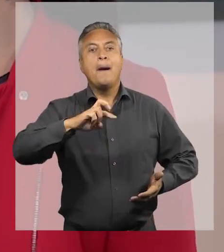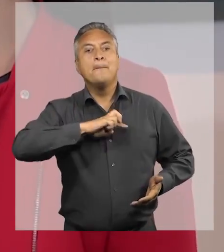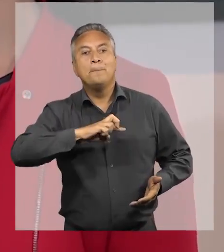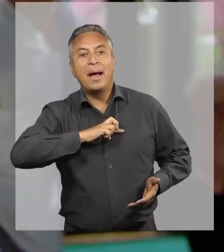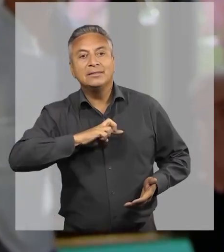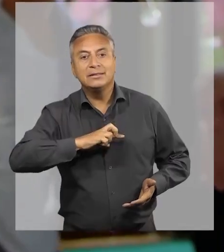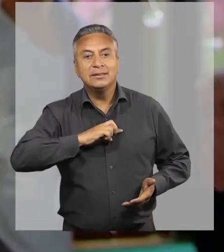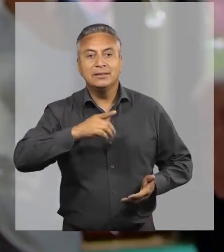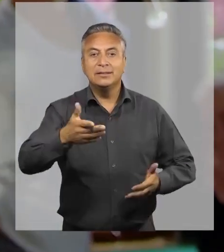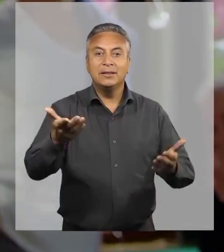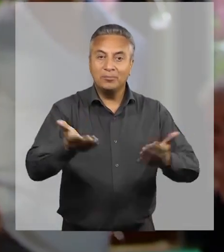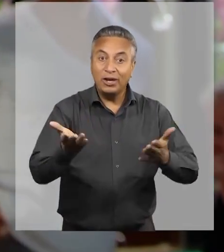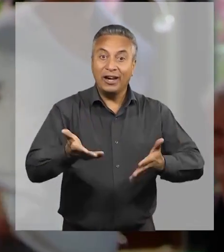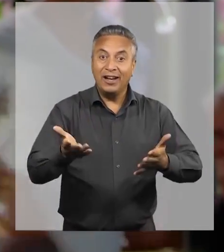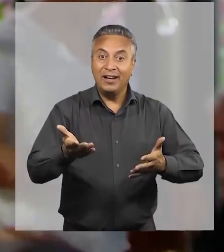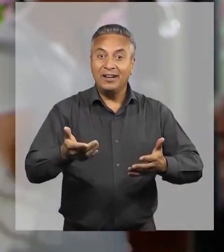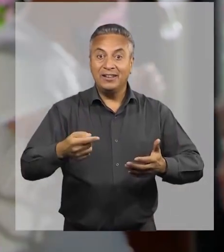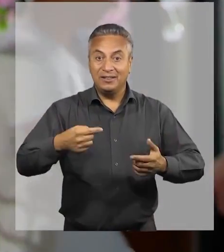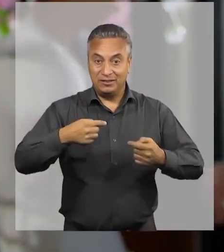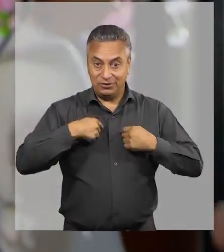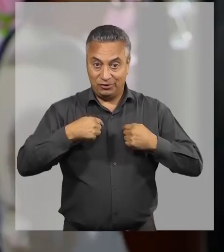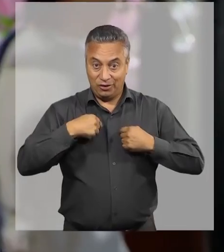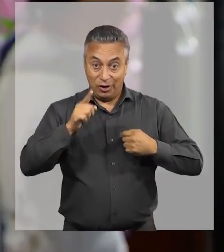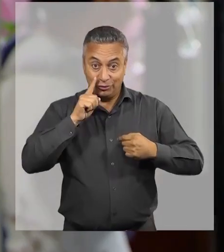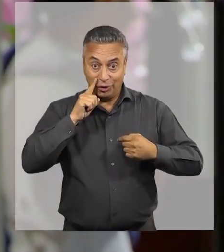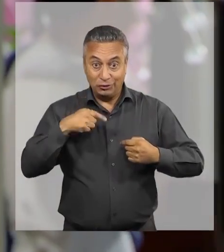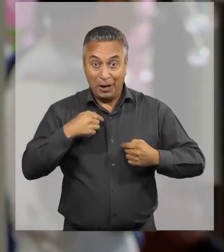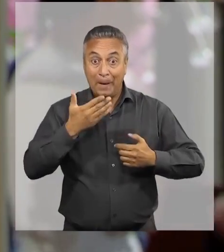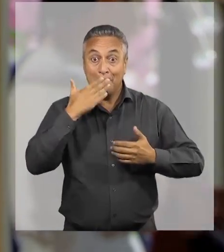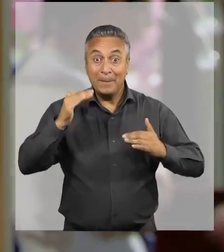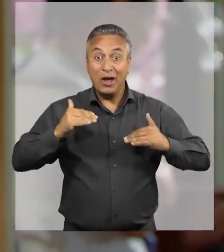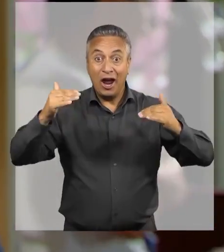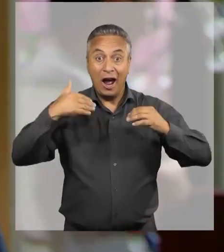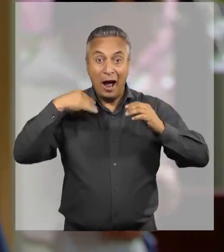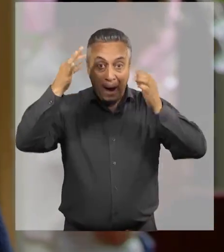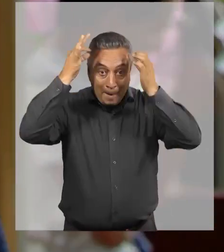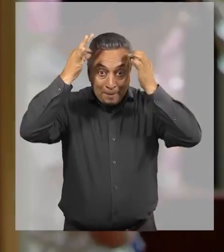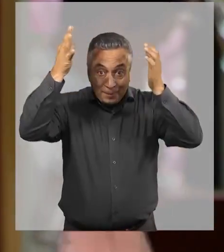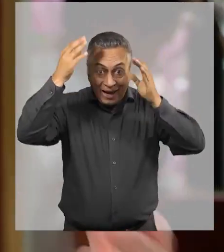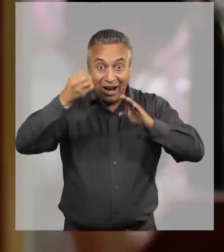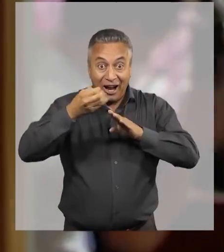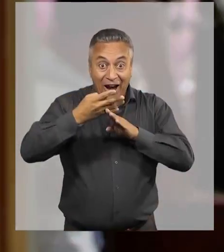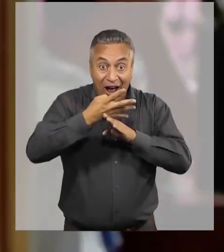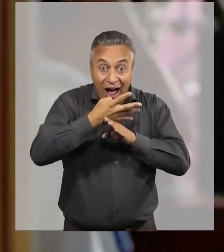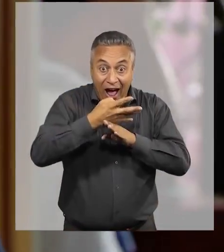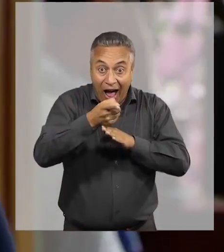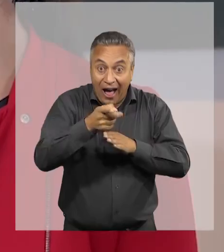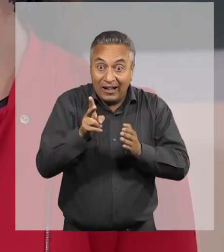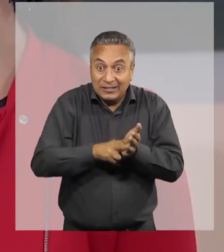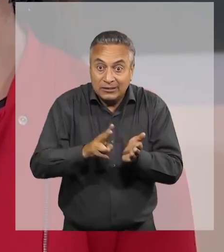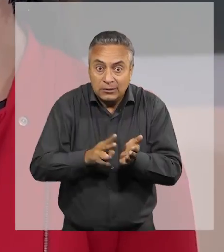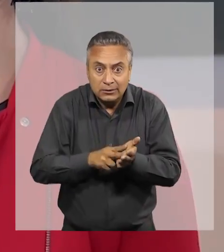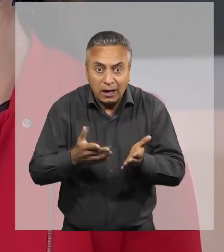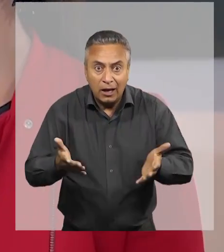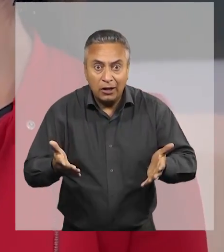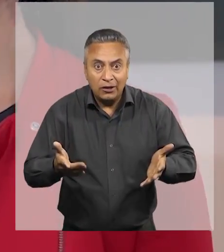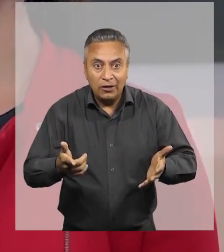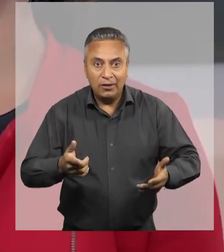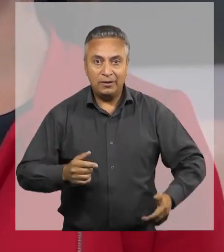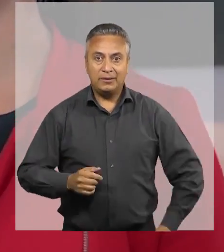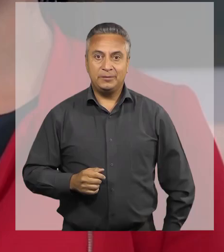Caco. Hola, Pachi. Es que me estoy mejorando. Me está saliendo pelo. ¿En